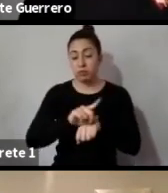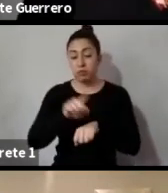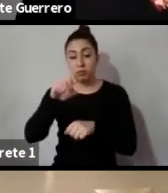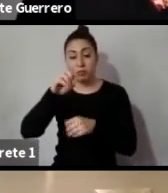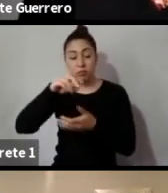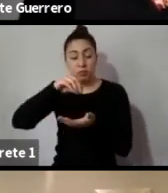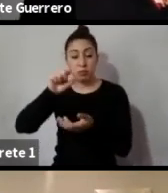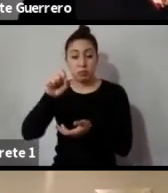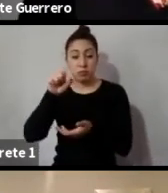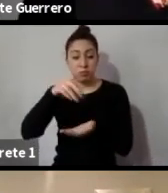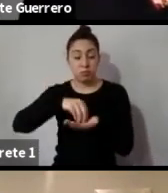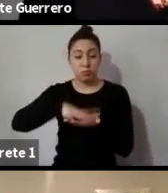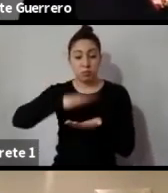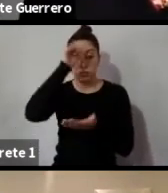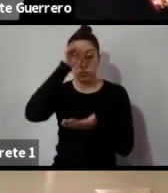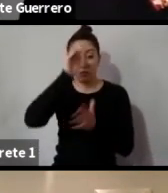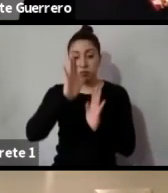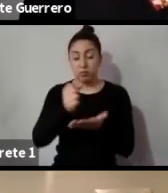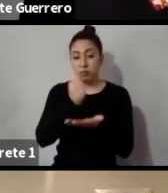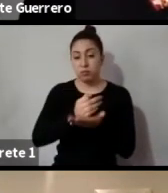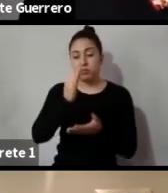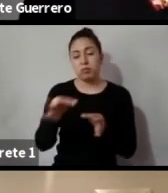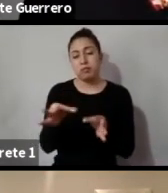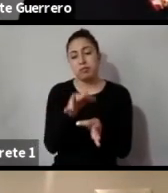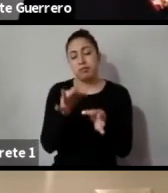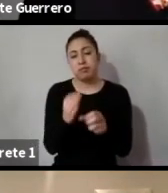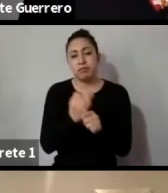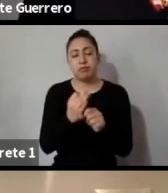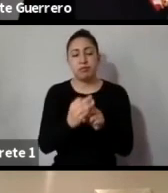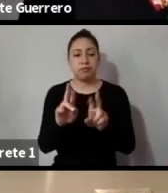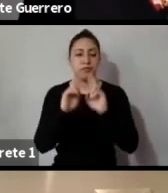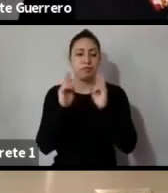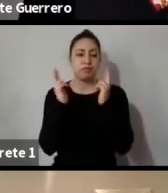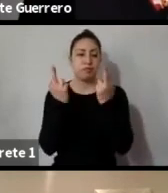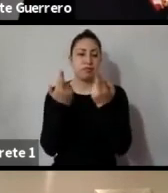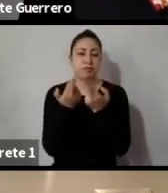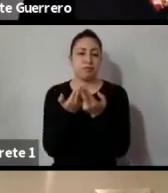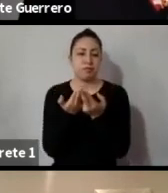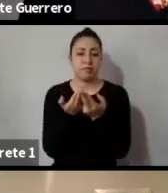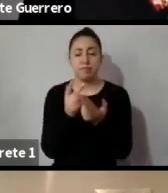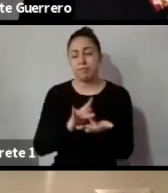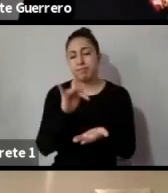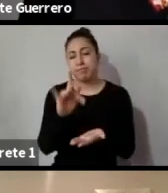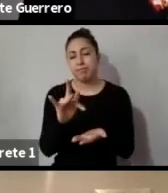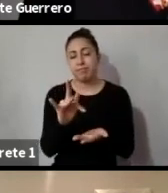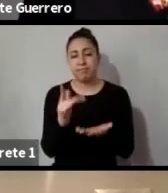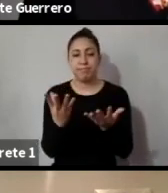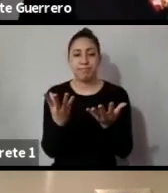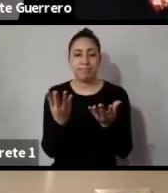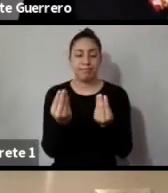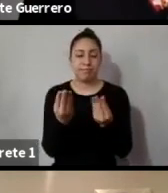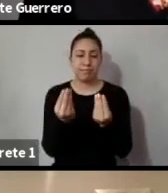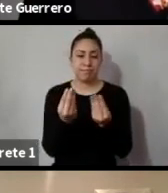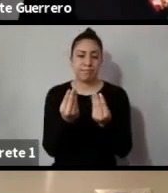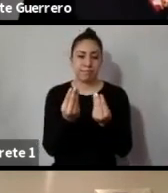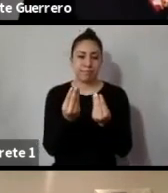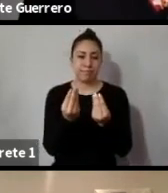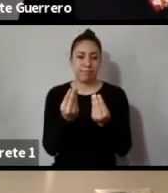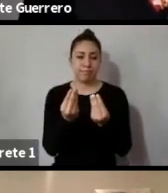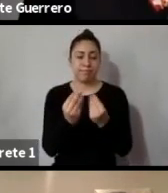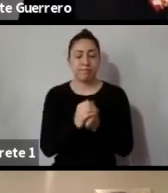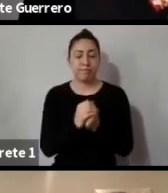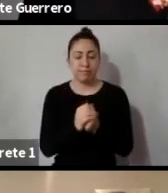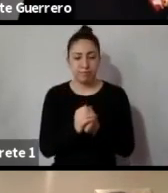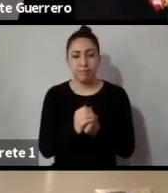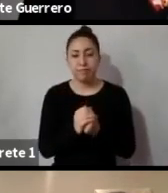de la presente sesión, se daría por concluidos los trabajos de esta primera sesión extraordinaria. Si estamos de acuerdo, si no hubiera